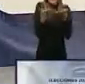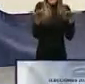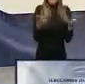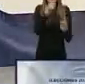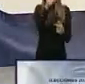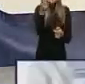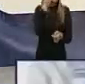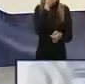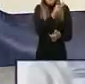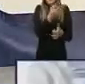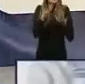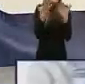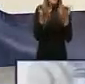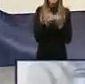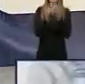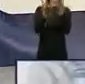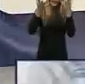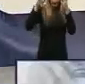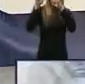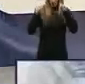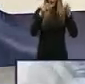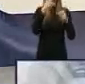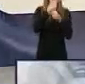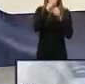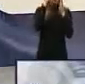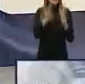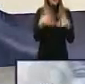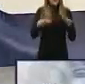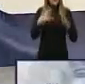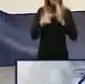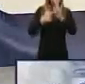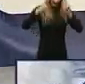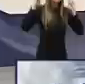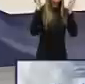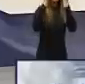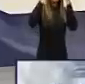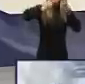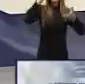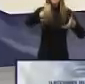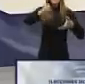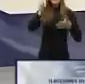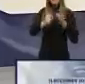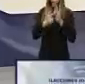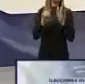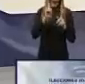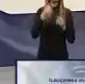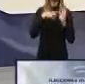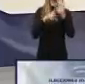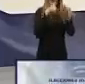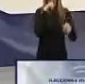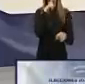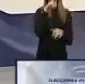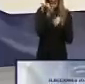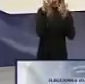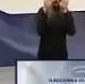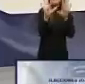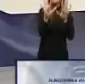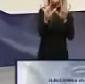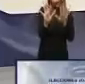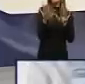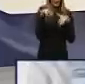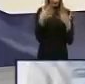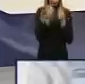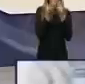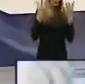Centenares de guatemaltecos se han dado punto de celebración allá en la Plaza del Obelisco, en la zona 10 capitalina, familias